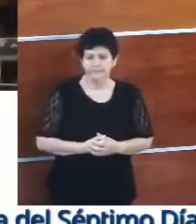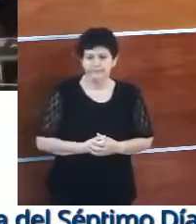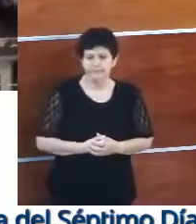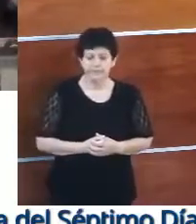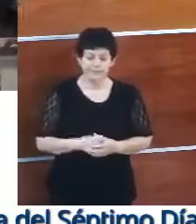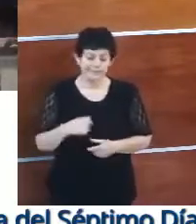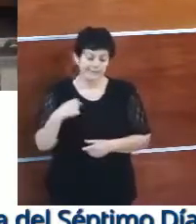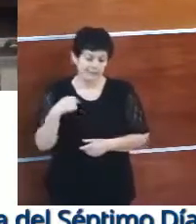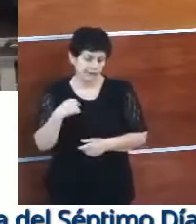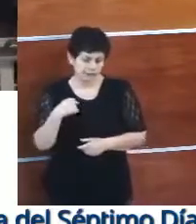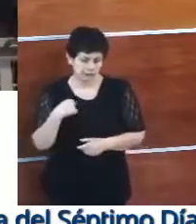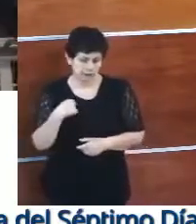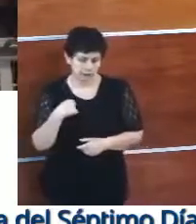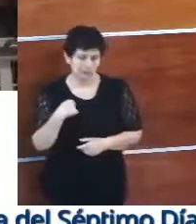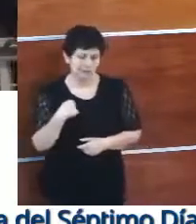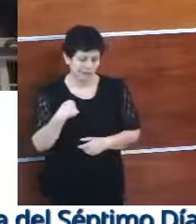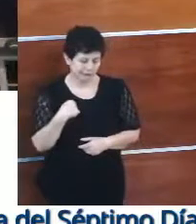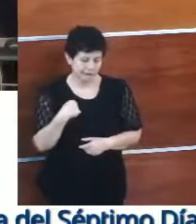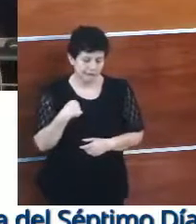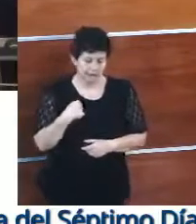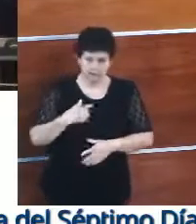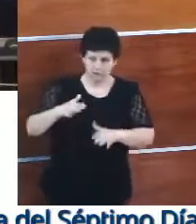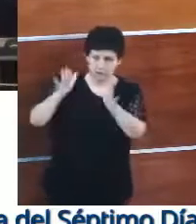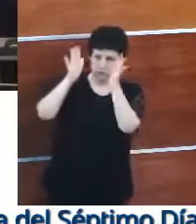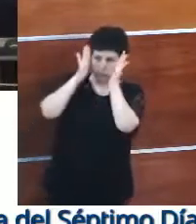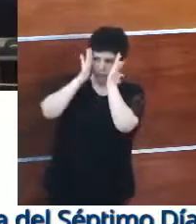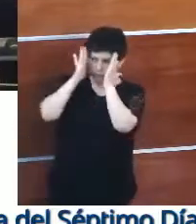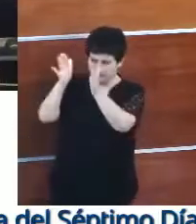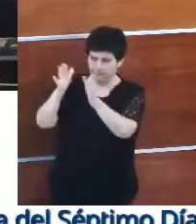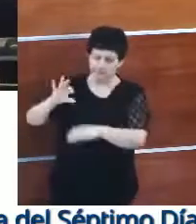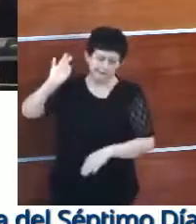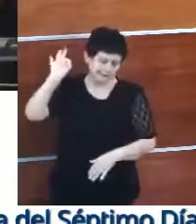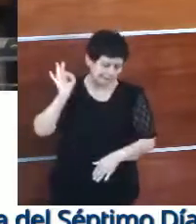Si yo vivo consciente de la inminencia de la venida de Jesús,